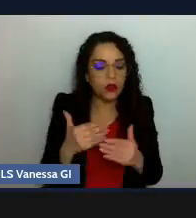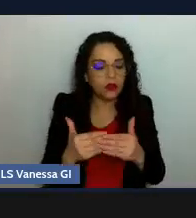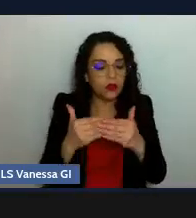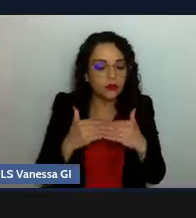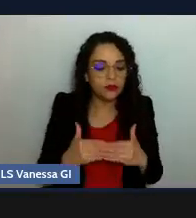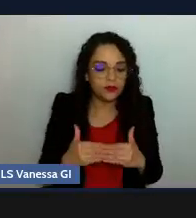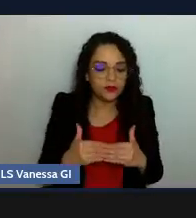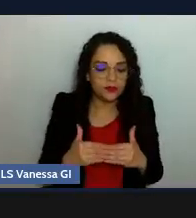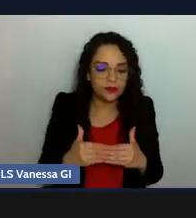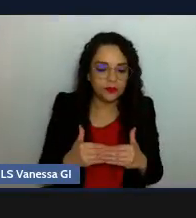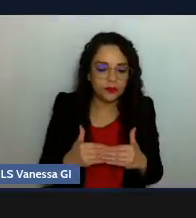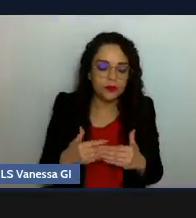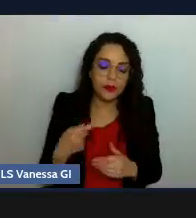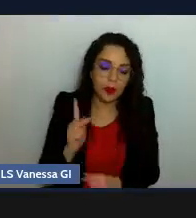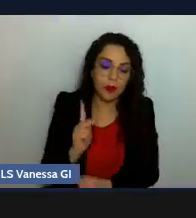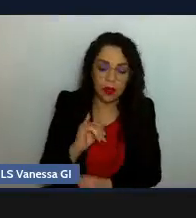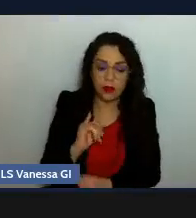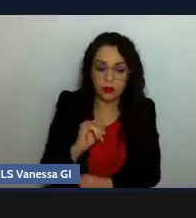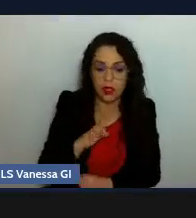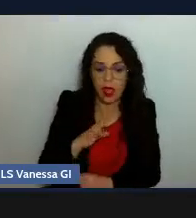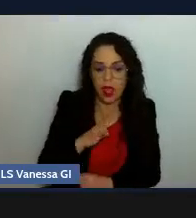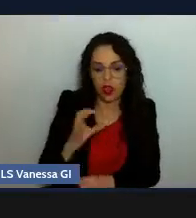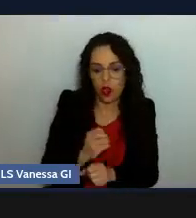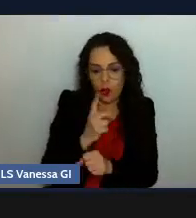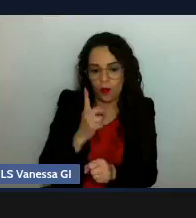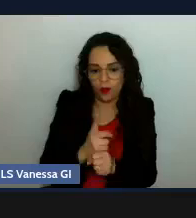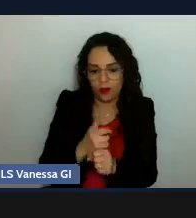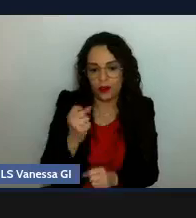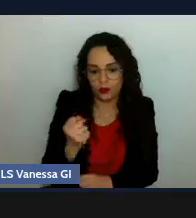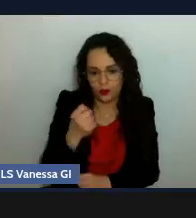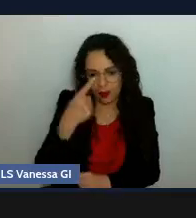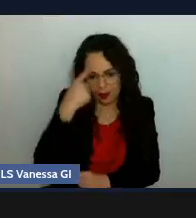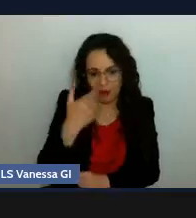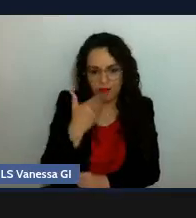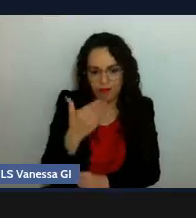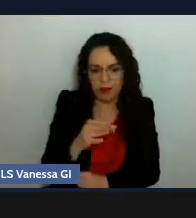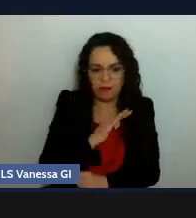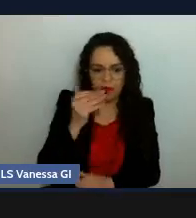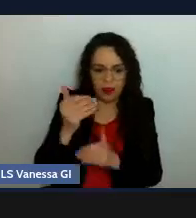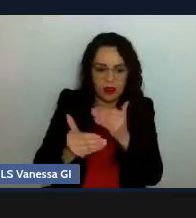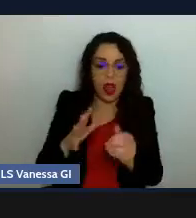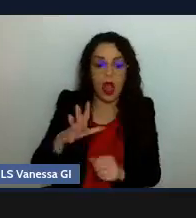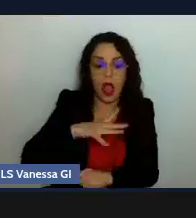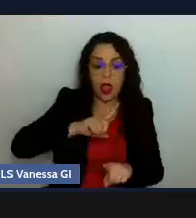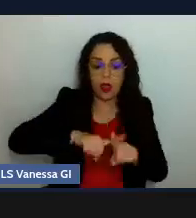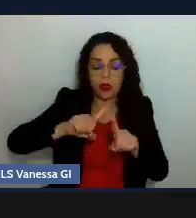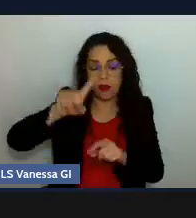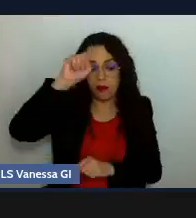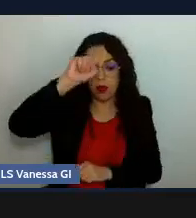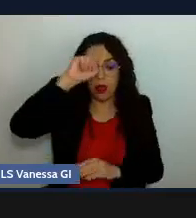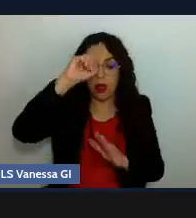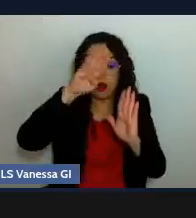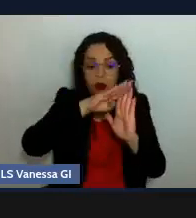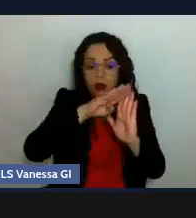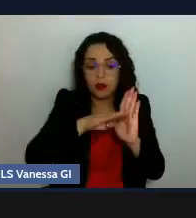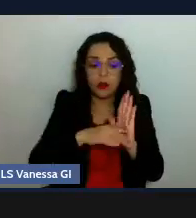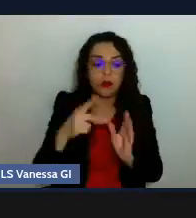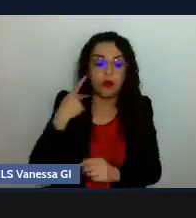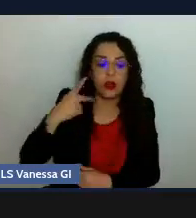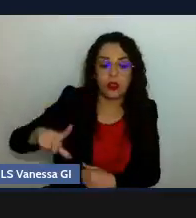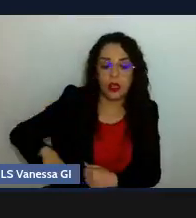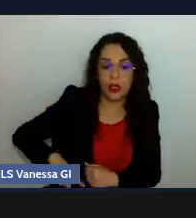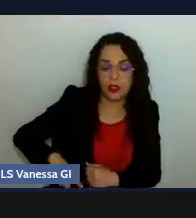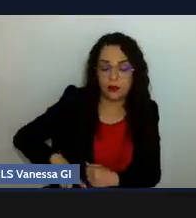hay oportunidades también, pues que tenemos que existen políticas públicas con enfoque en salud integral. Ya les